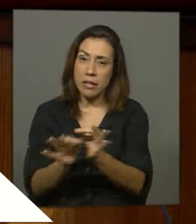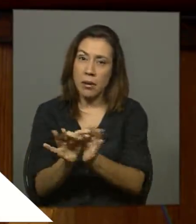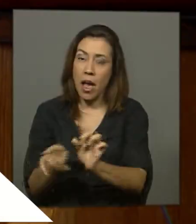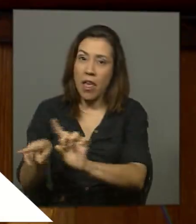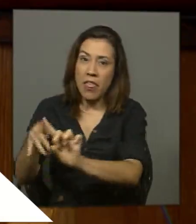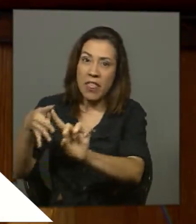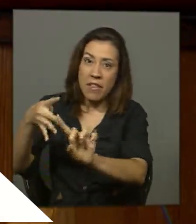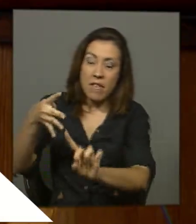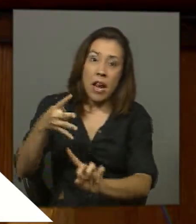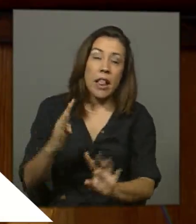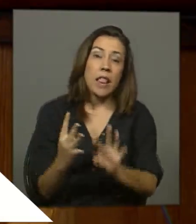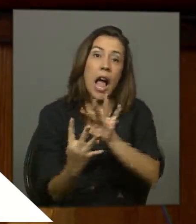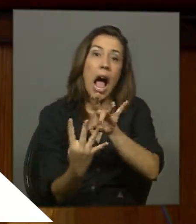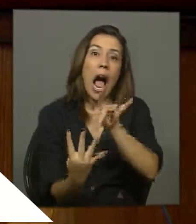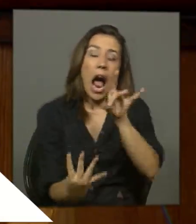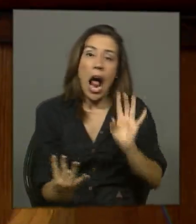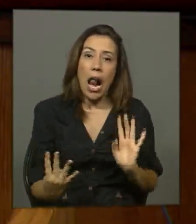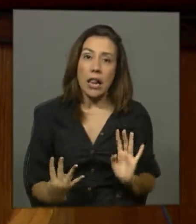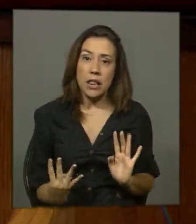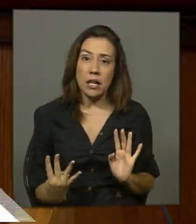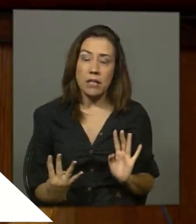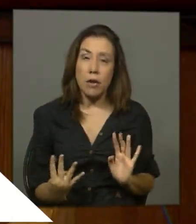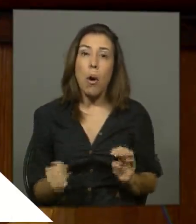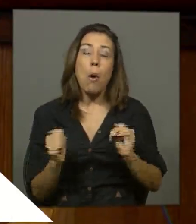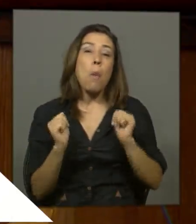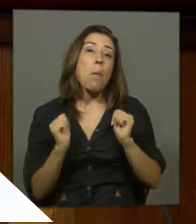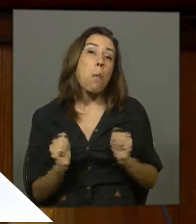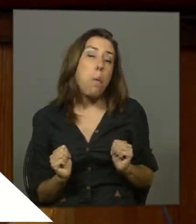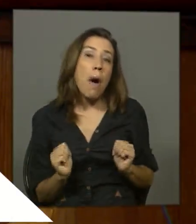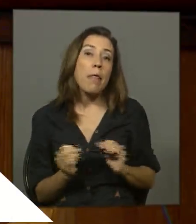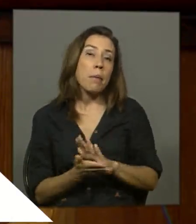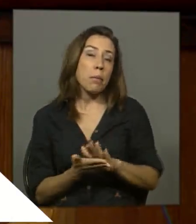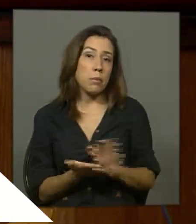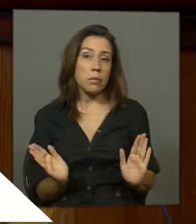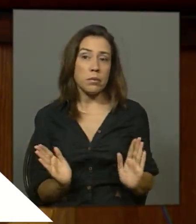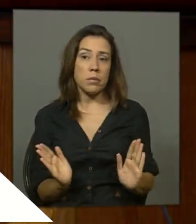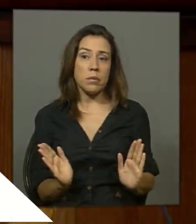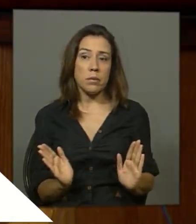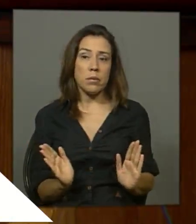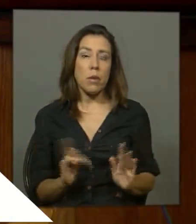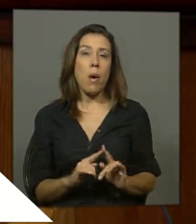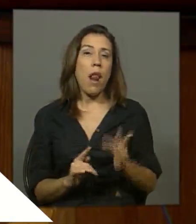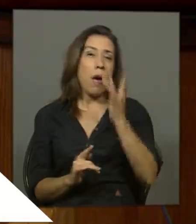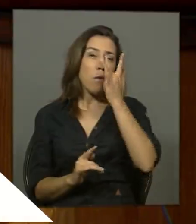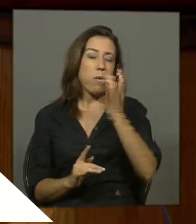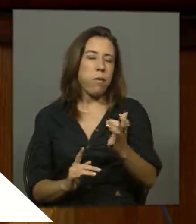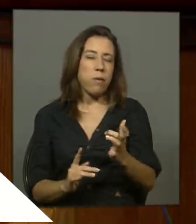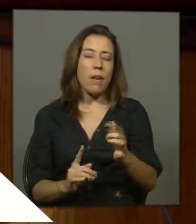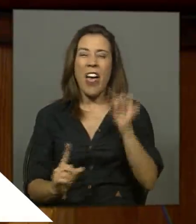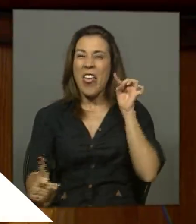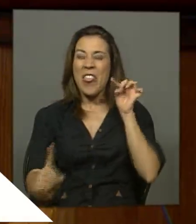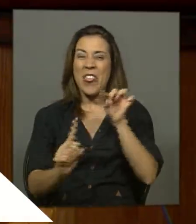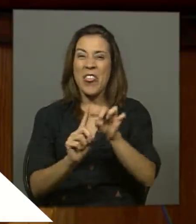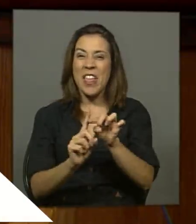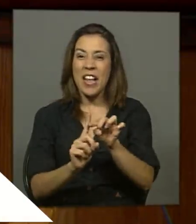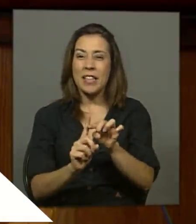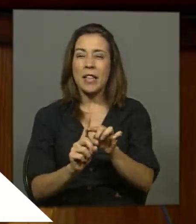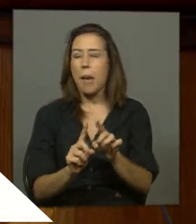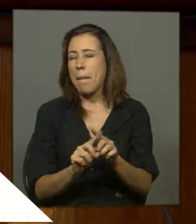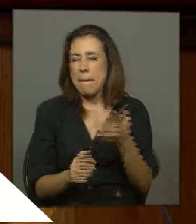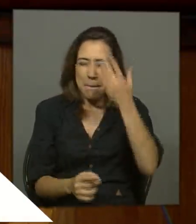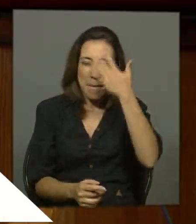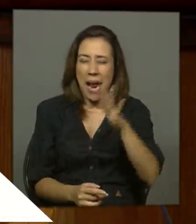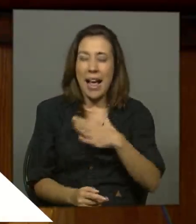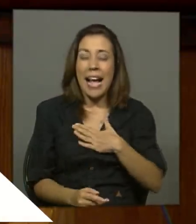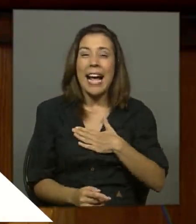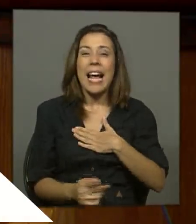una serie de alternativas puede tratarse de una intencionalidad directa de actuar con dolo